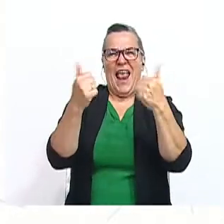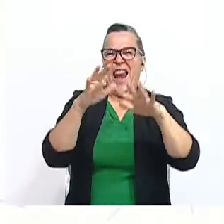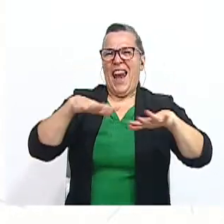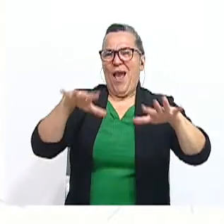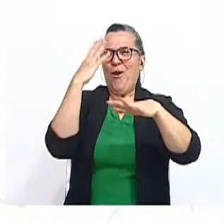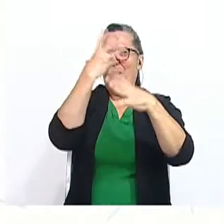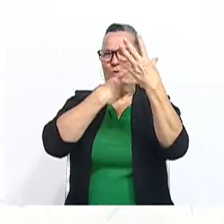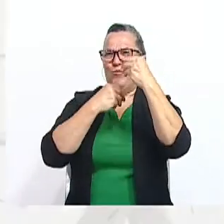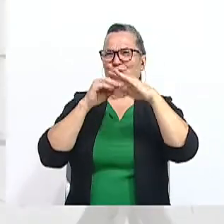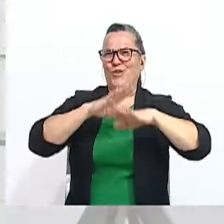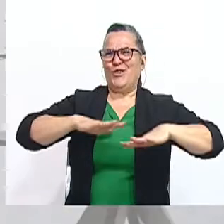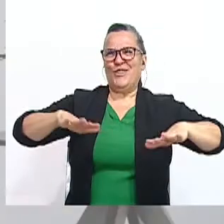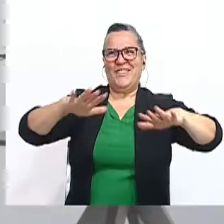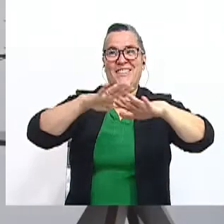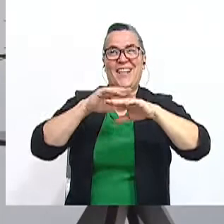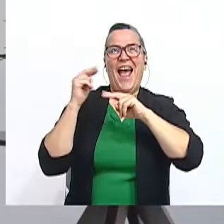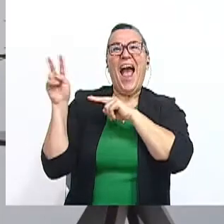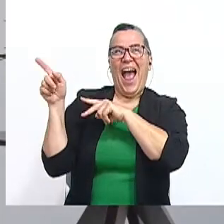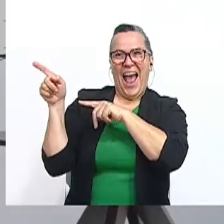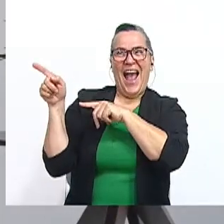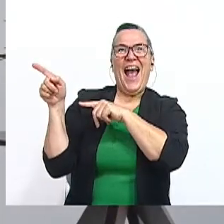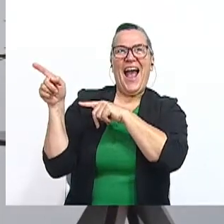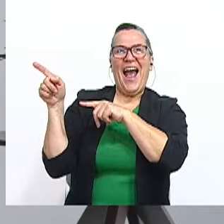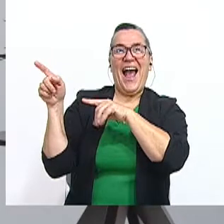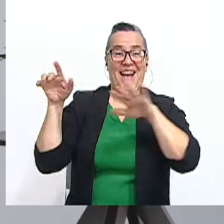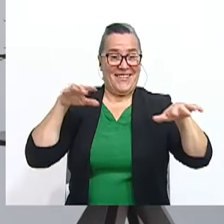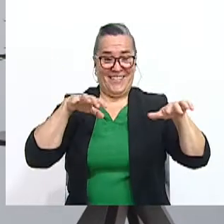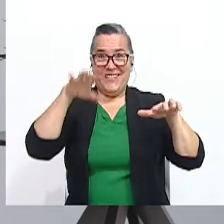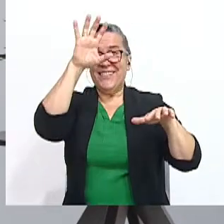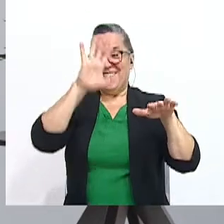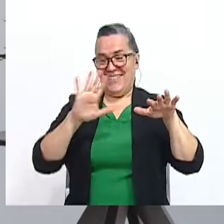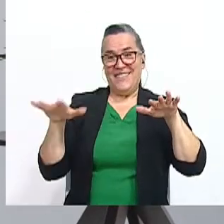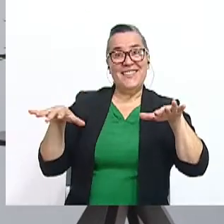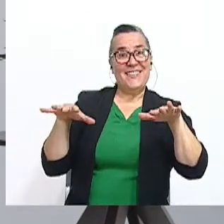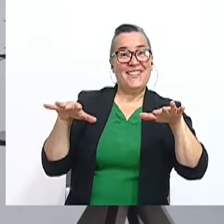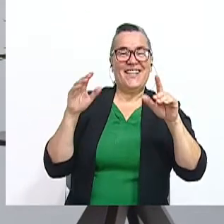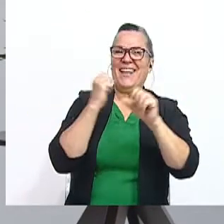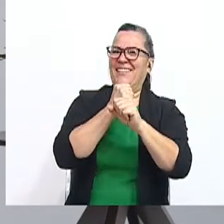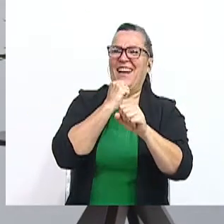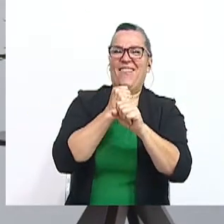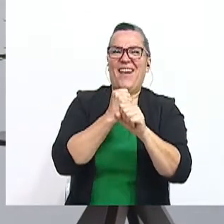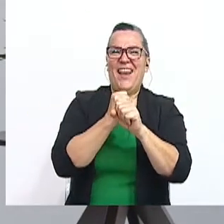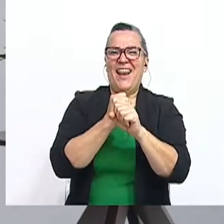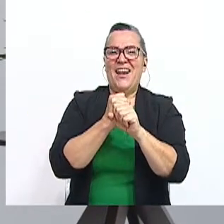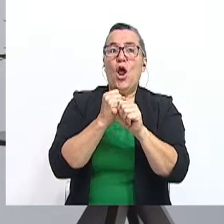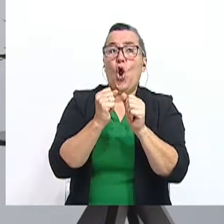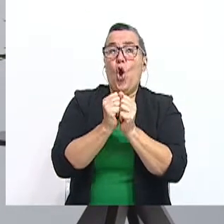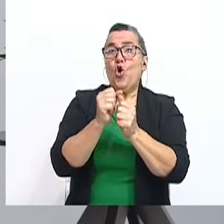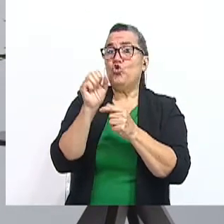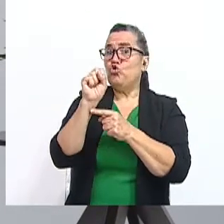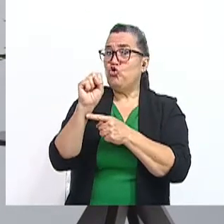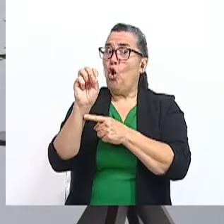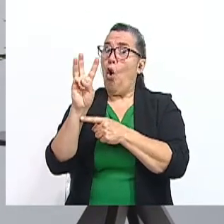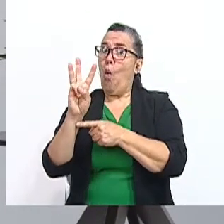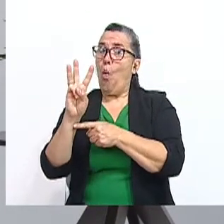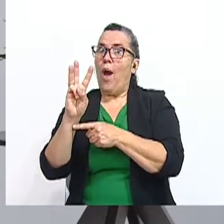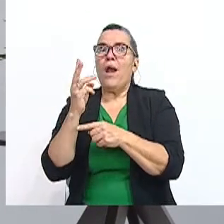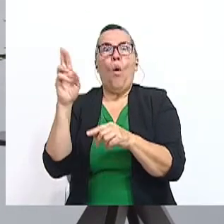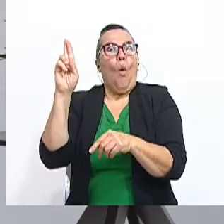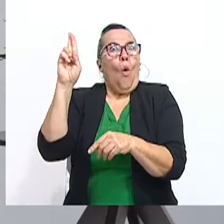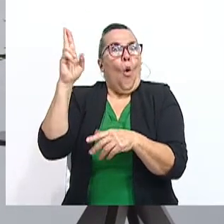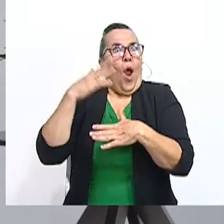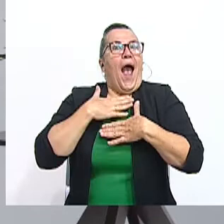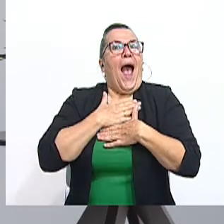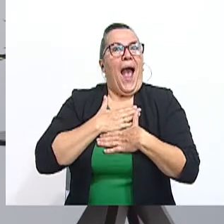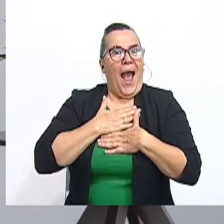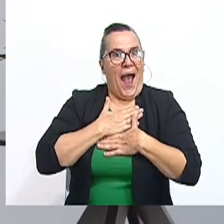y la disfrutemos. Mientras lo que es, vamos a trabajar lo que es con un software que espero les agrade. ¿De